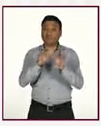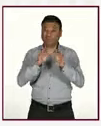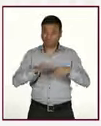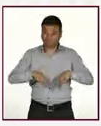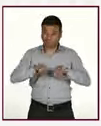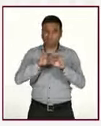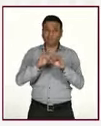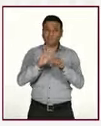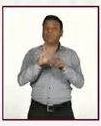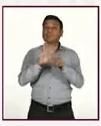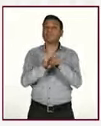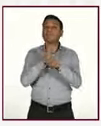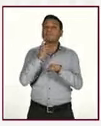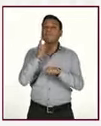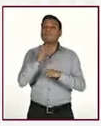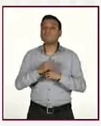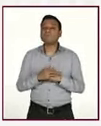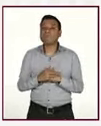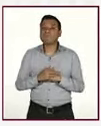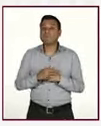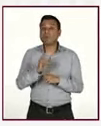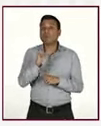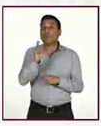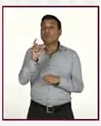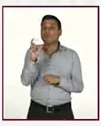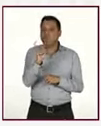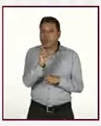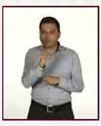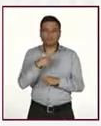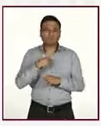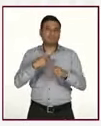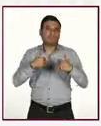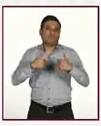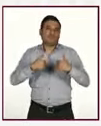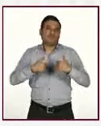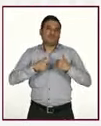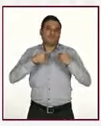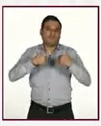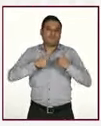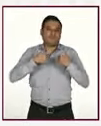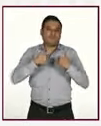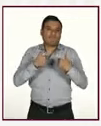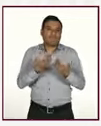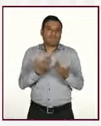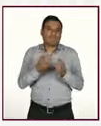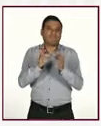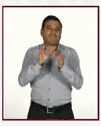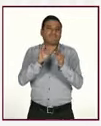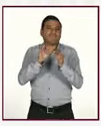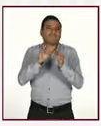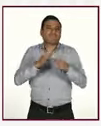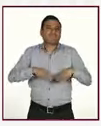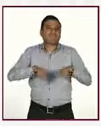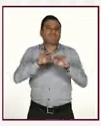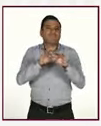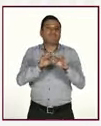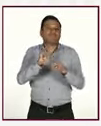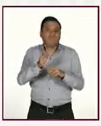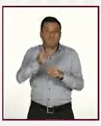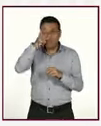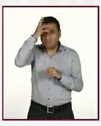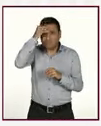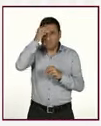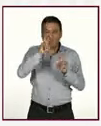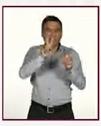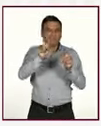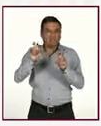porque cuando somos jóvenes, personas jóvenes, creo que lo más importante es que hay que aprender de todo.